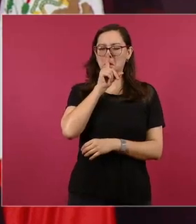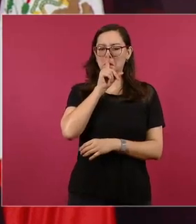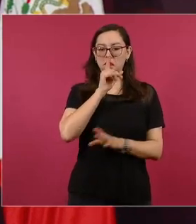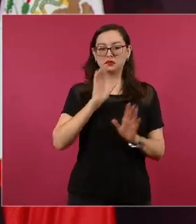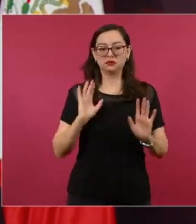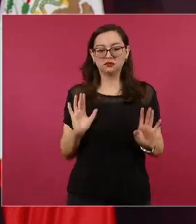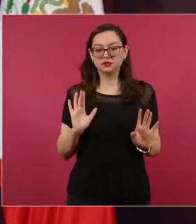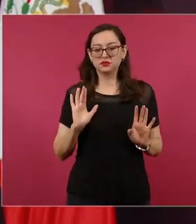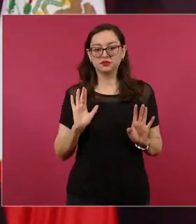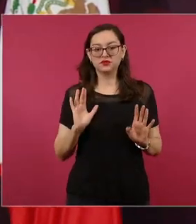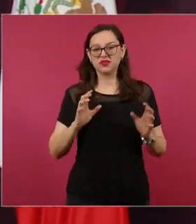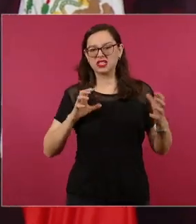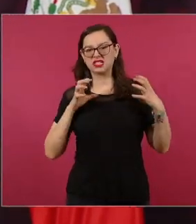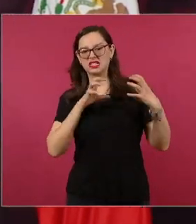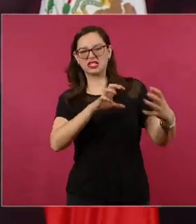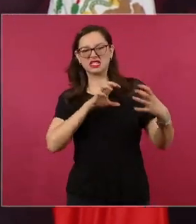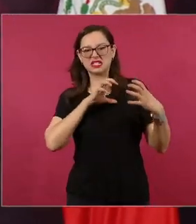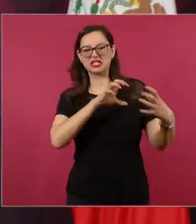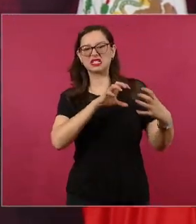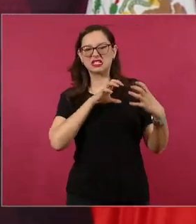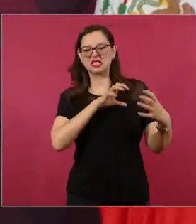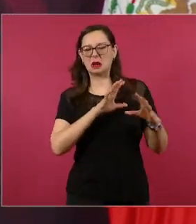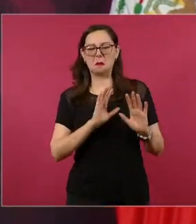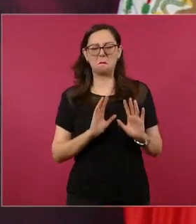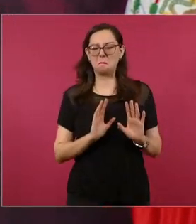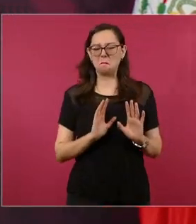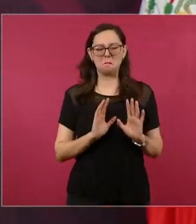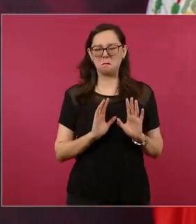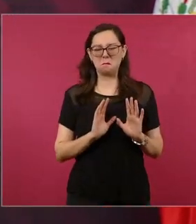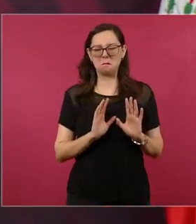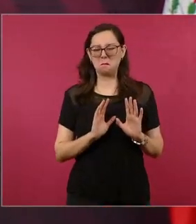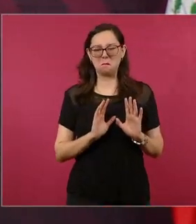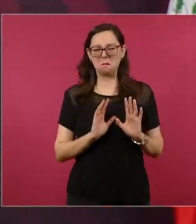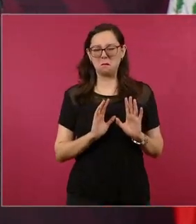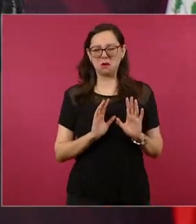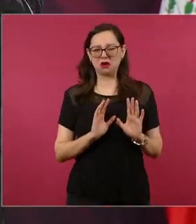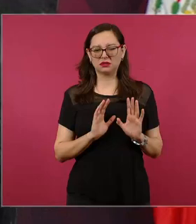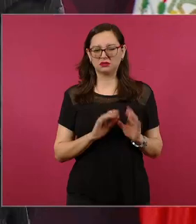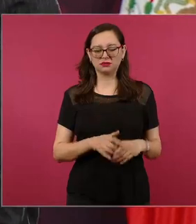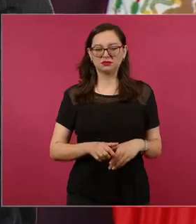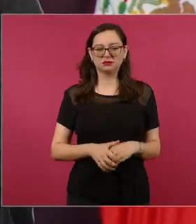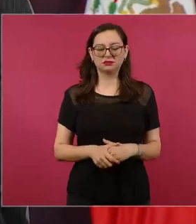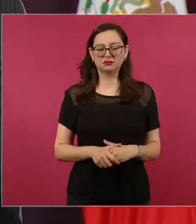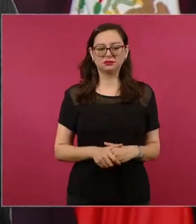no hay que engancharse en discusiones y en pleitos, no.